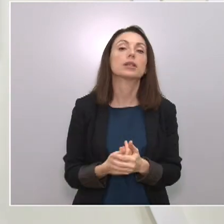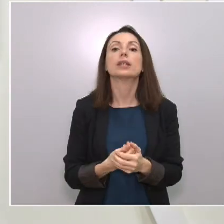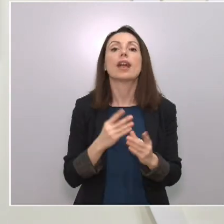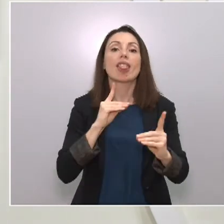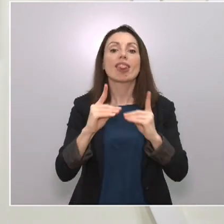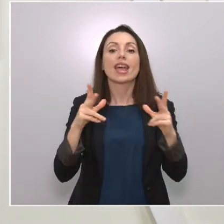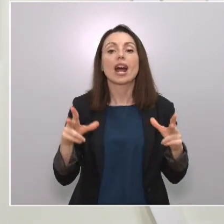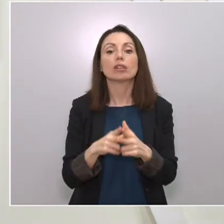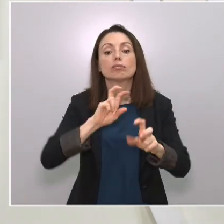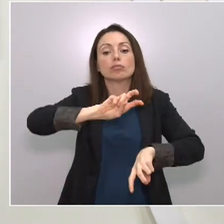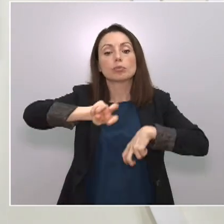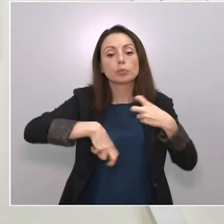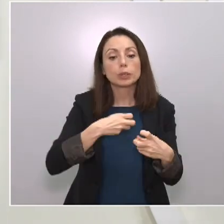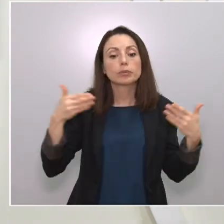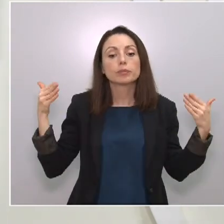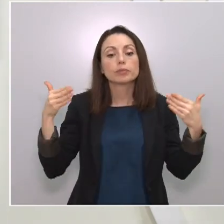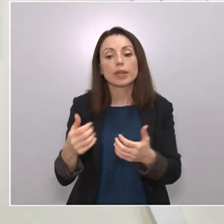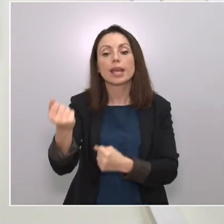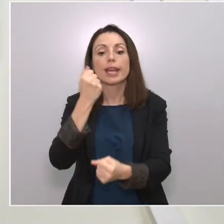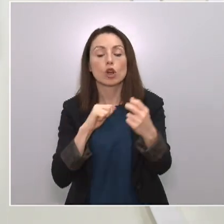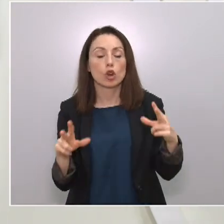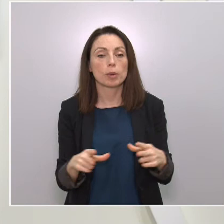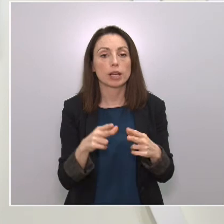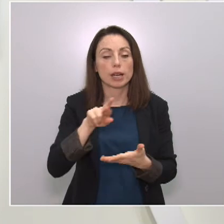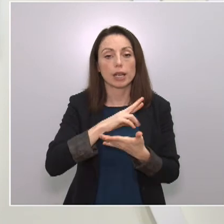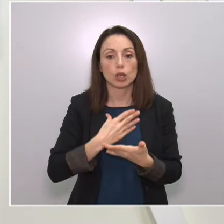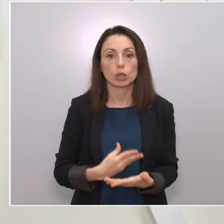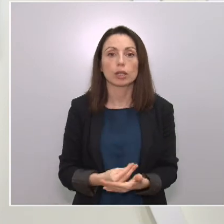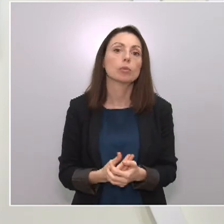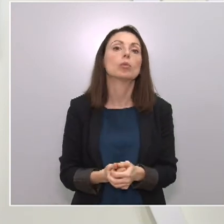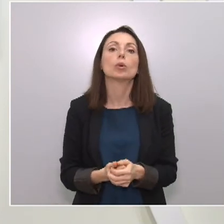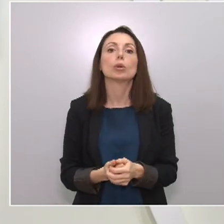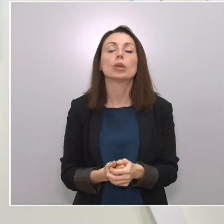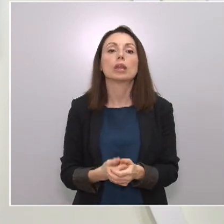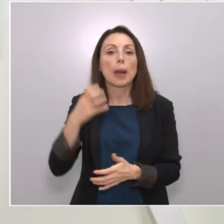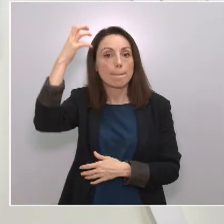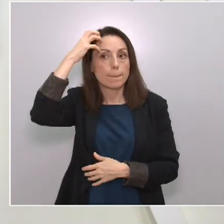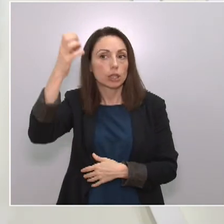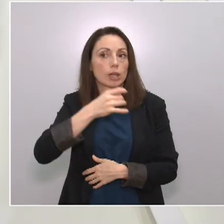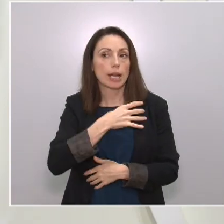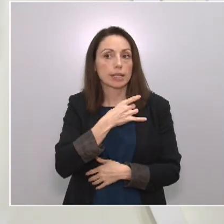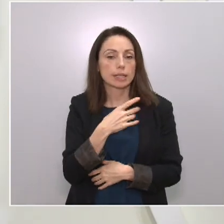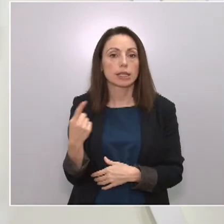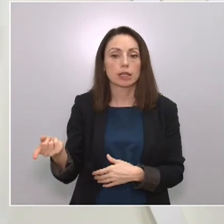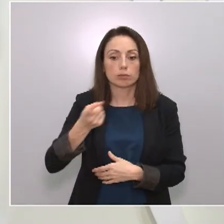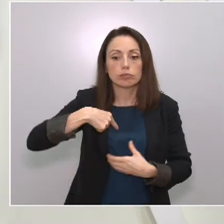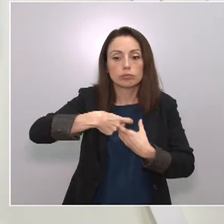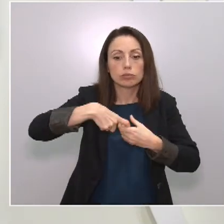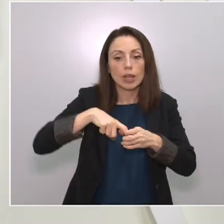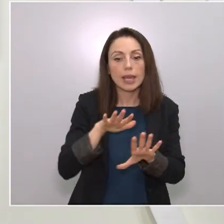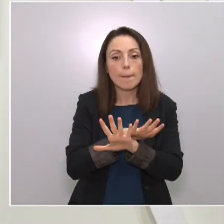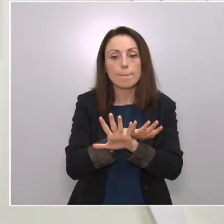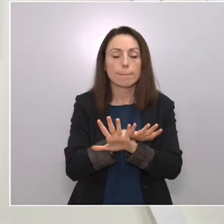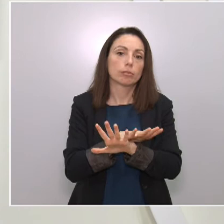diálogo social para la reactivación económica y social de la región de Murcia con patronal y sindicatos, en el que se establecen medidas de